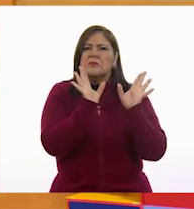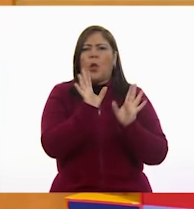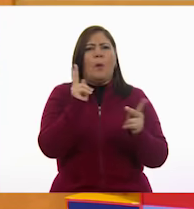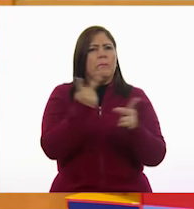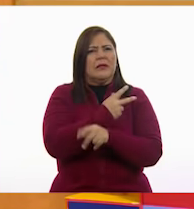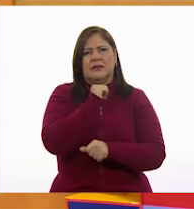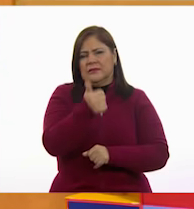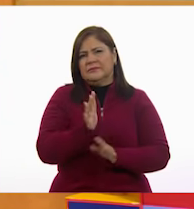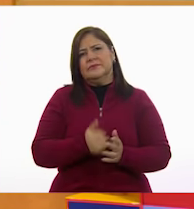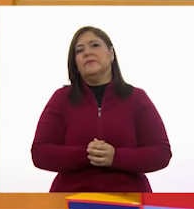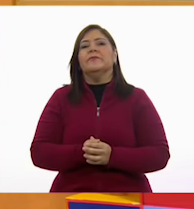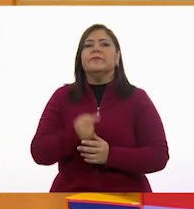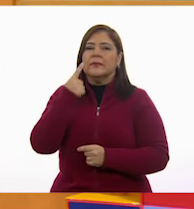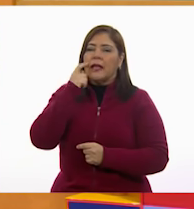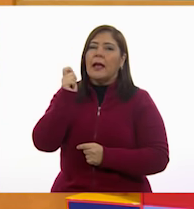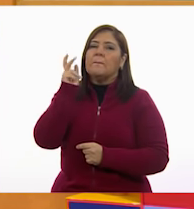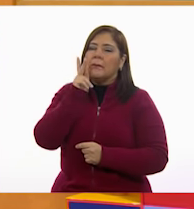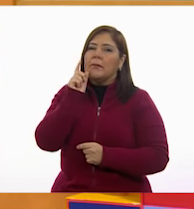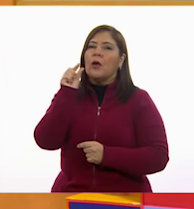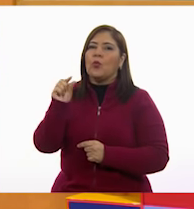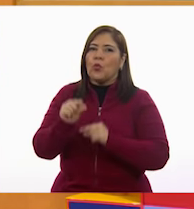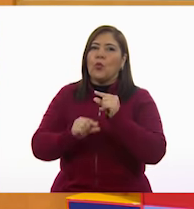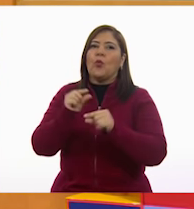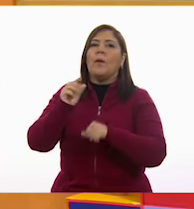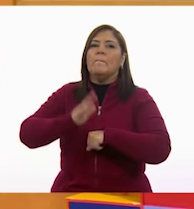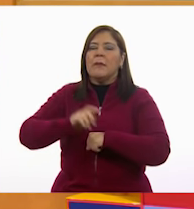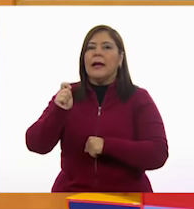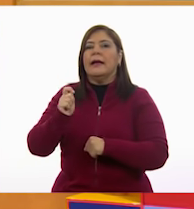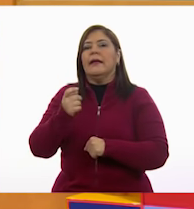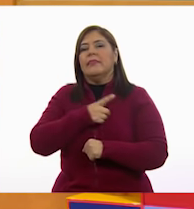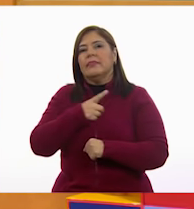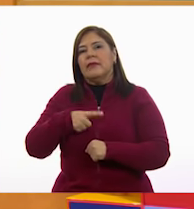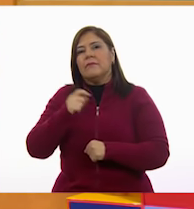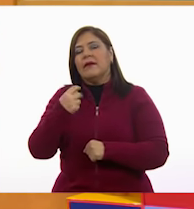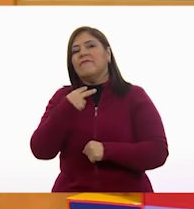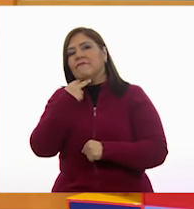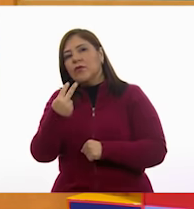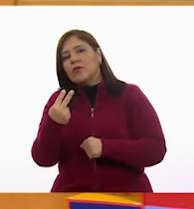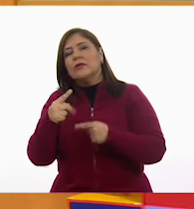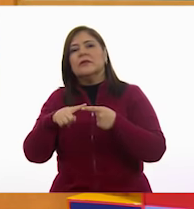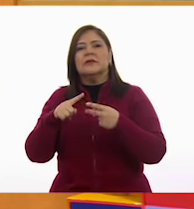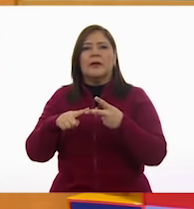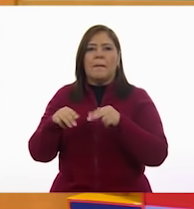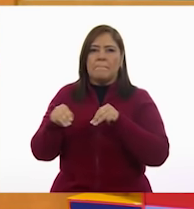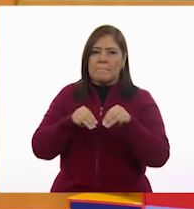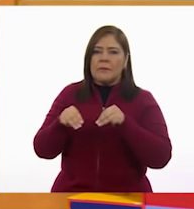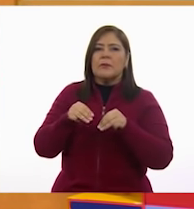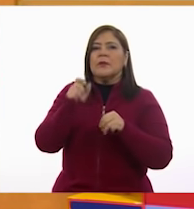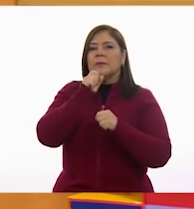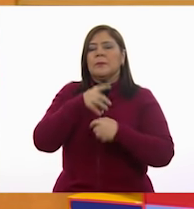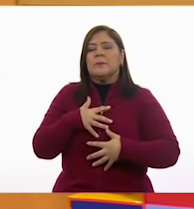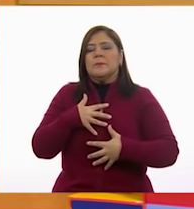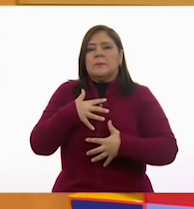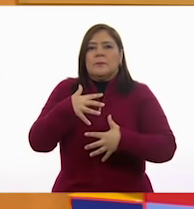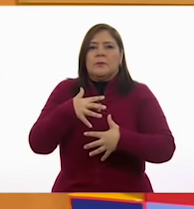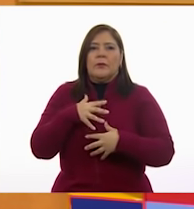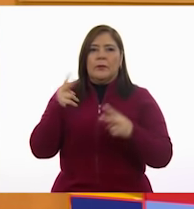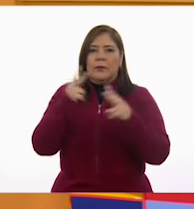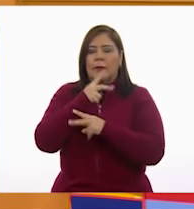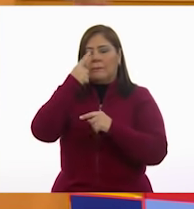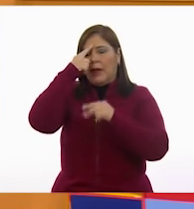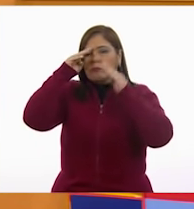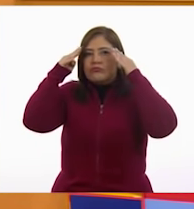nuevamente, chicos, porque ahora ya es más complicado. Tenemos que hacer la voz, los movimientos Y respira, respiramos profundo para